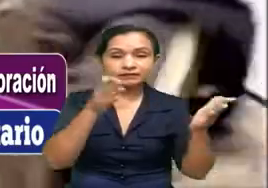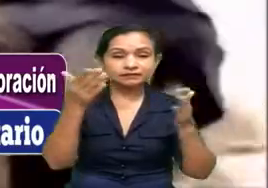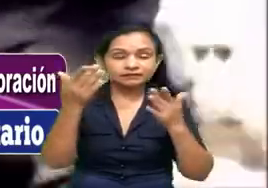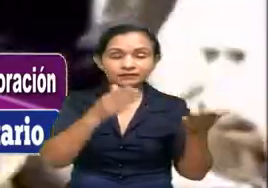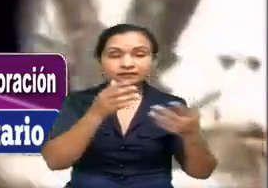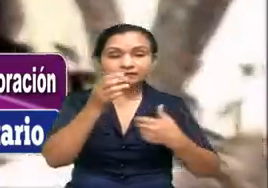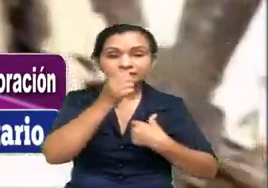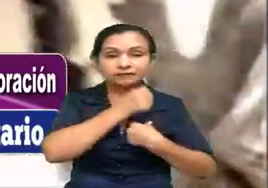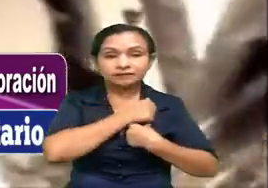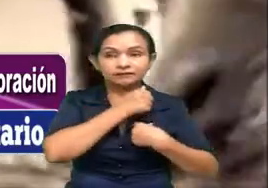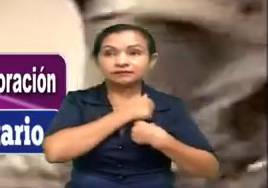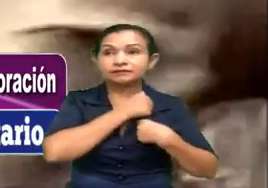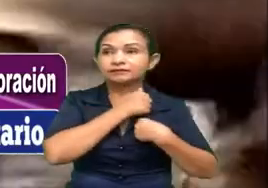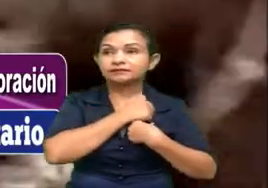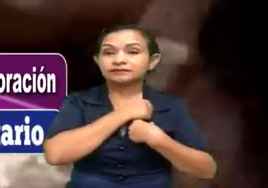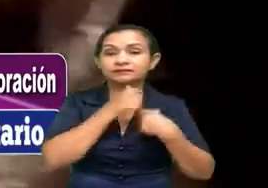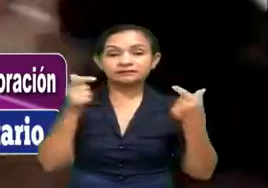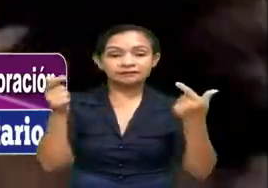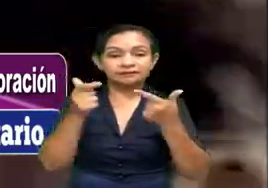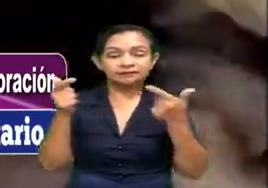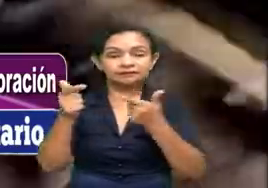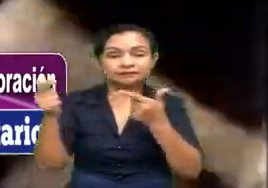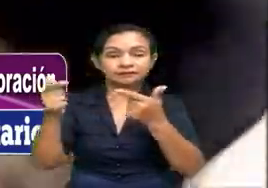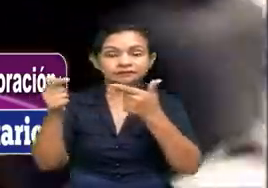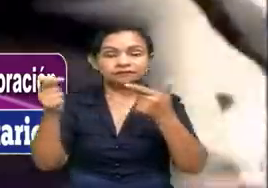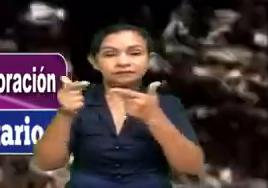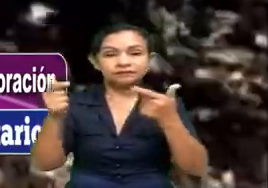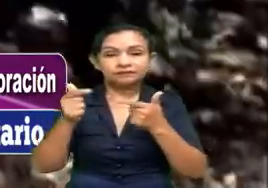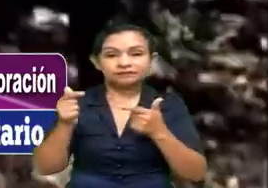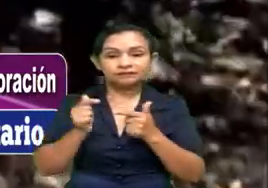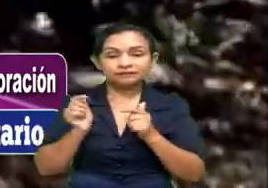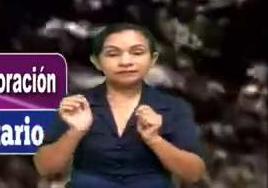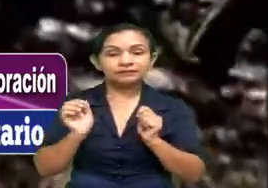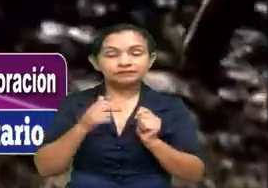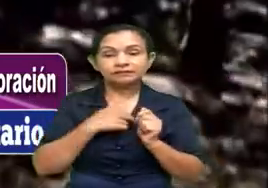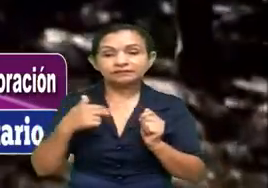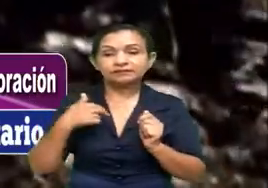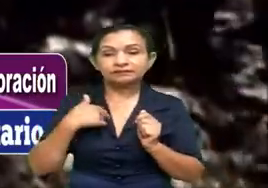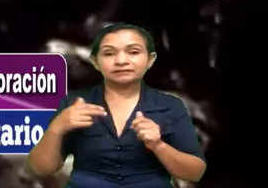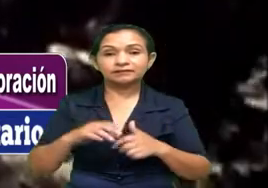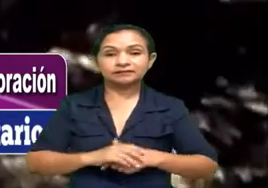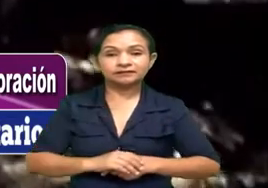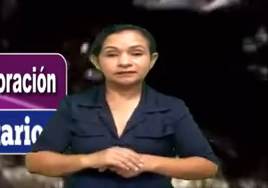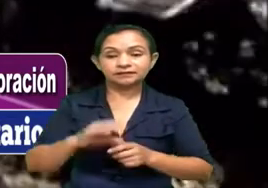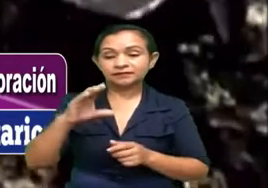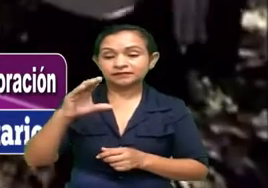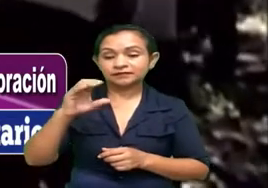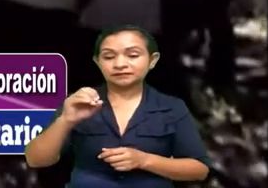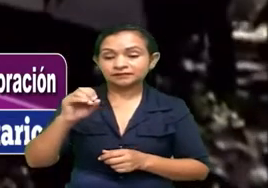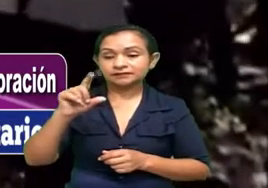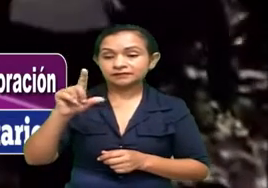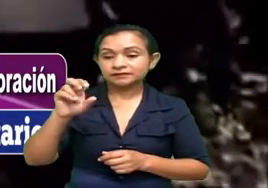que los propios combates y escaramuzas que se hicieron. La